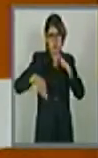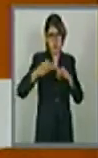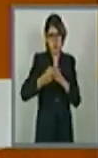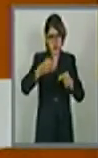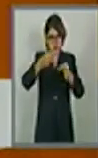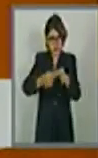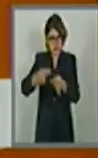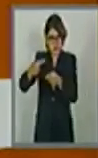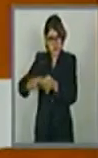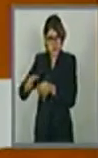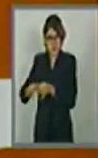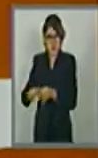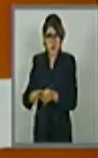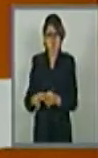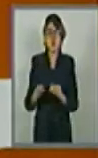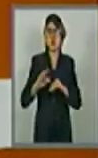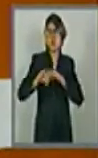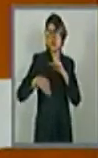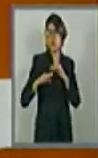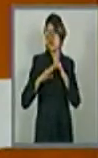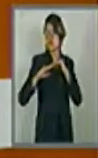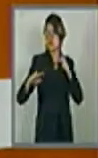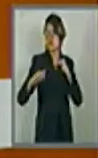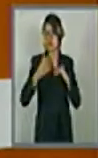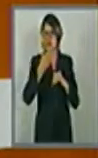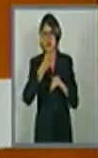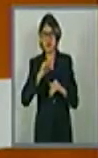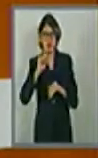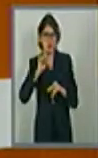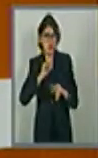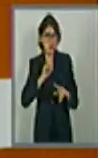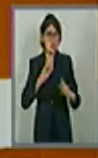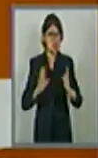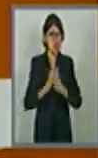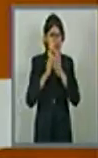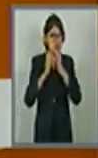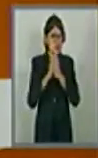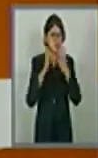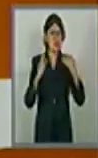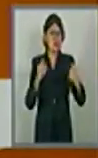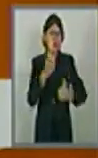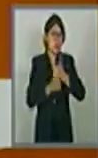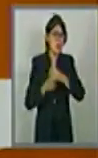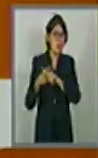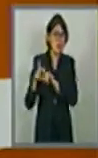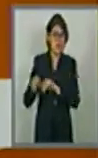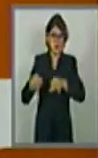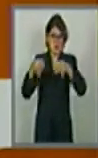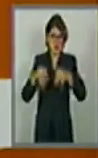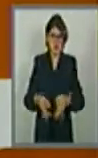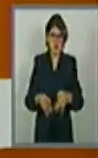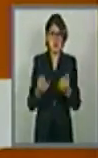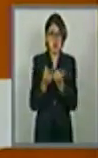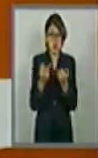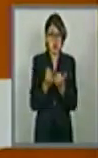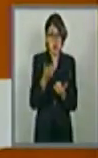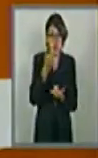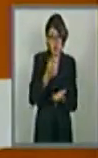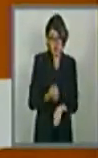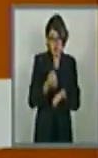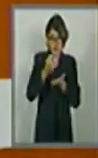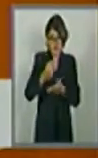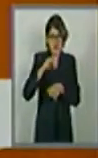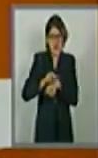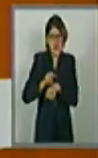vigilar las condiciones de equidad en la competencia electoral vigilar el uso ilícito de recursos en procesos